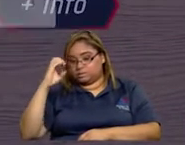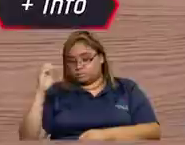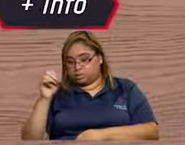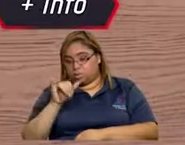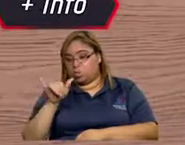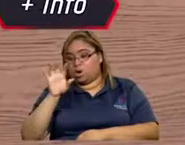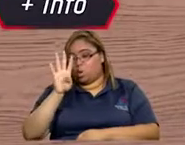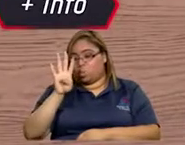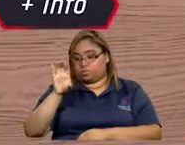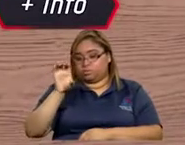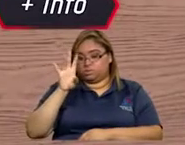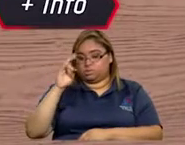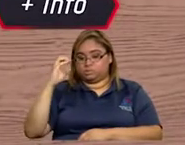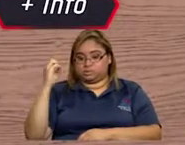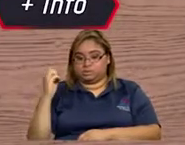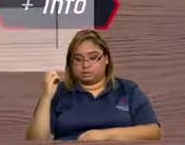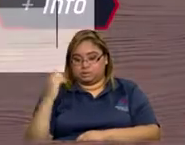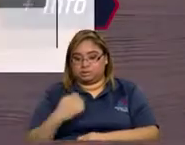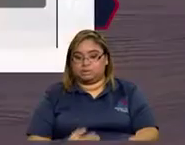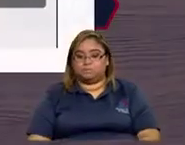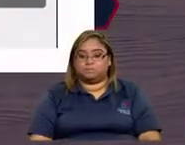1 kilo ohmio.